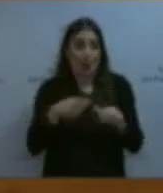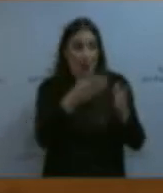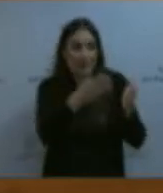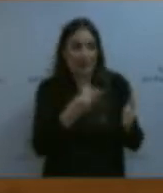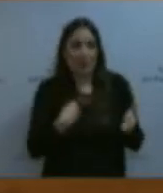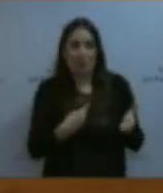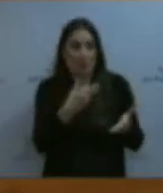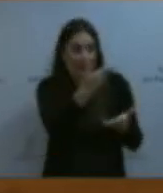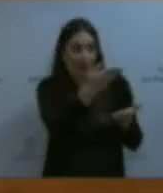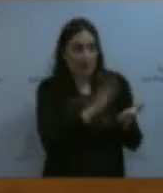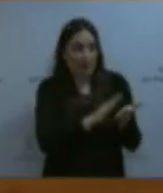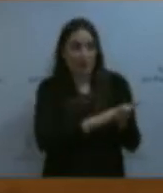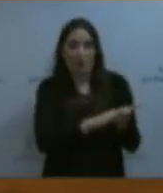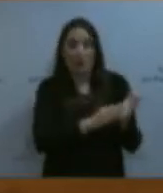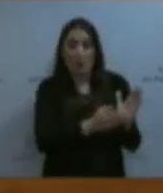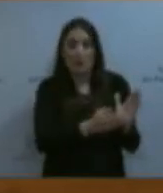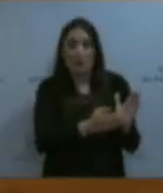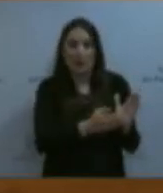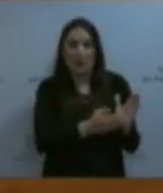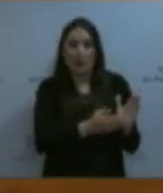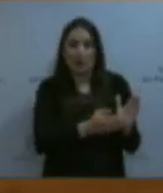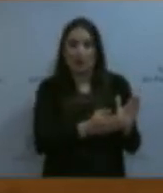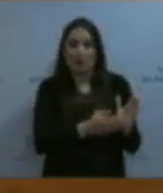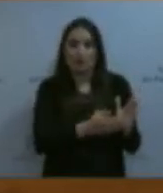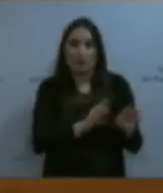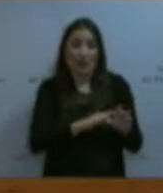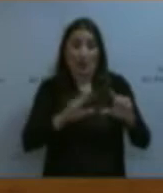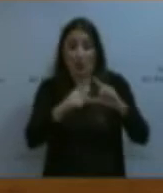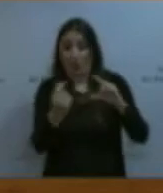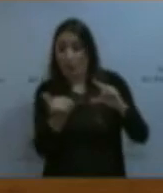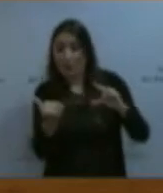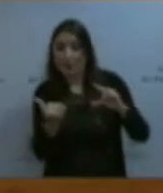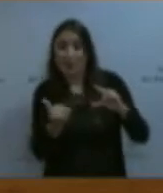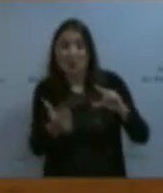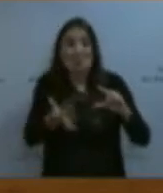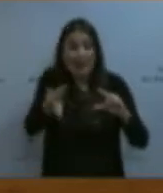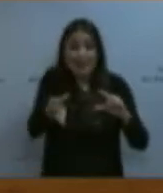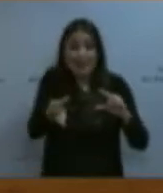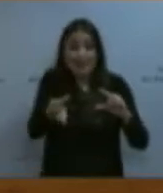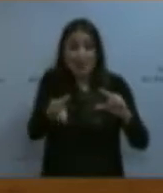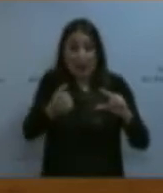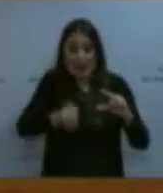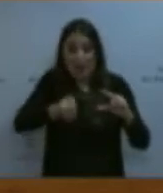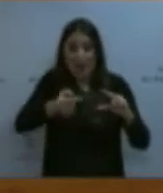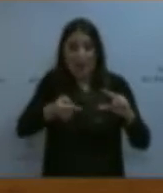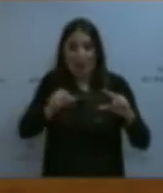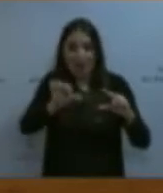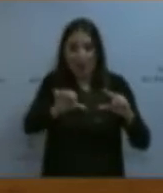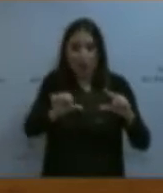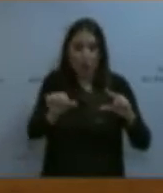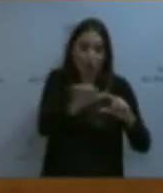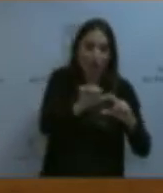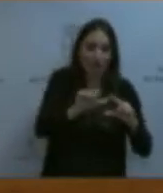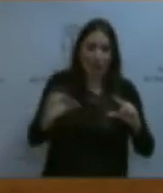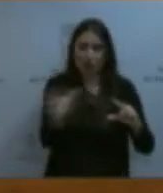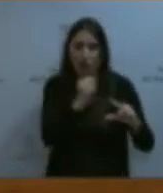súa proposición no de lei para el Oriente, además, la de Nava, todos les del centro y les del occidente.